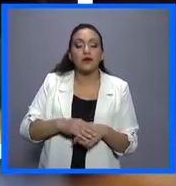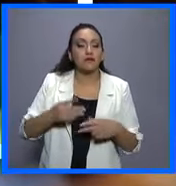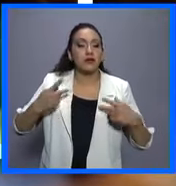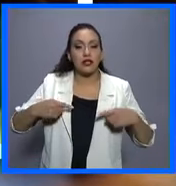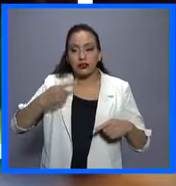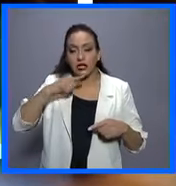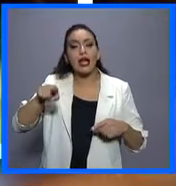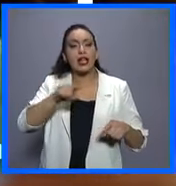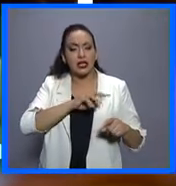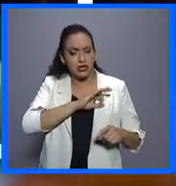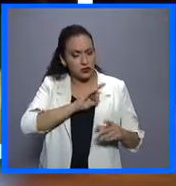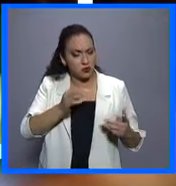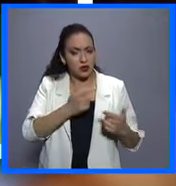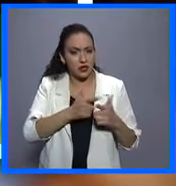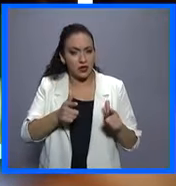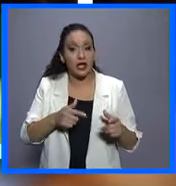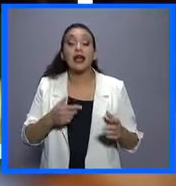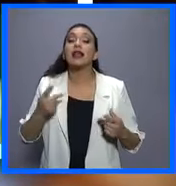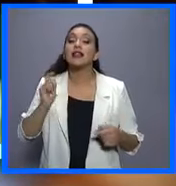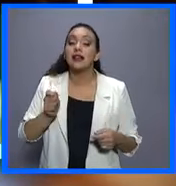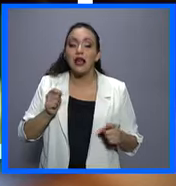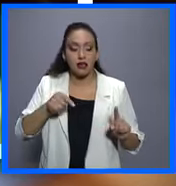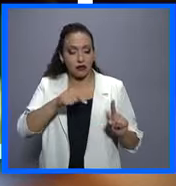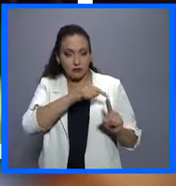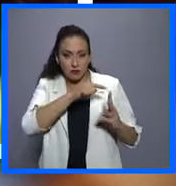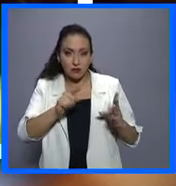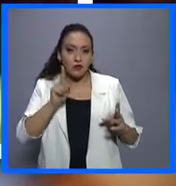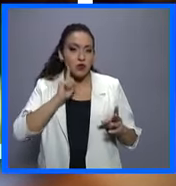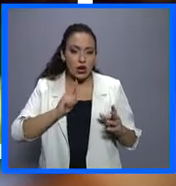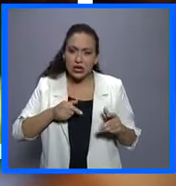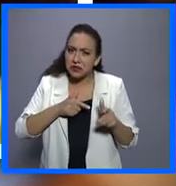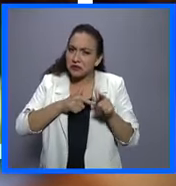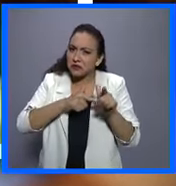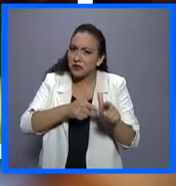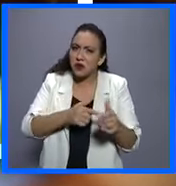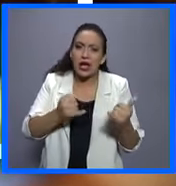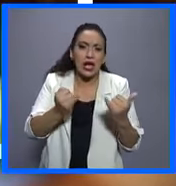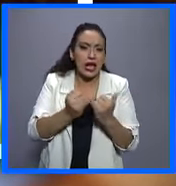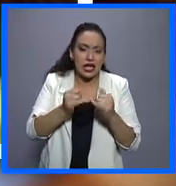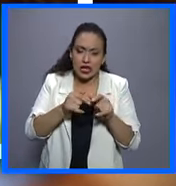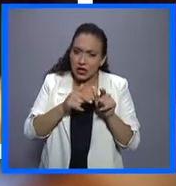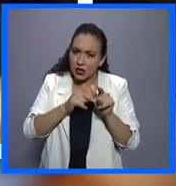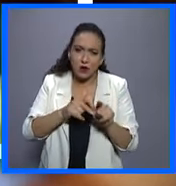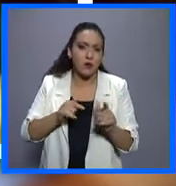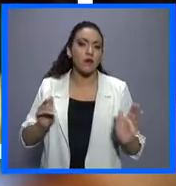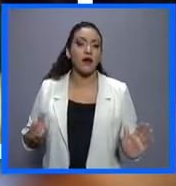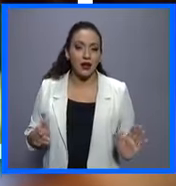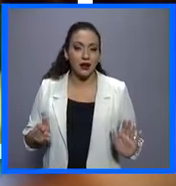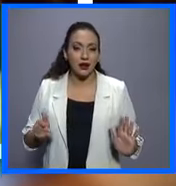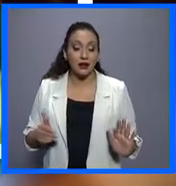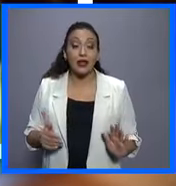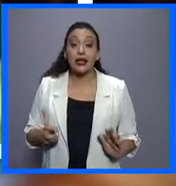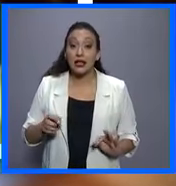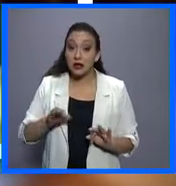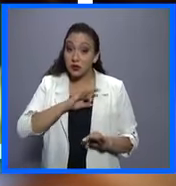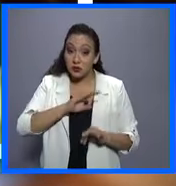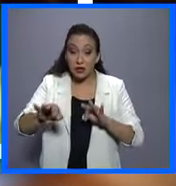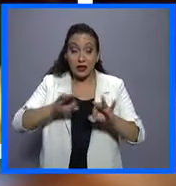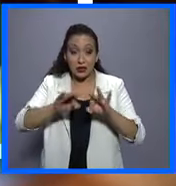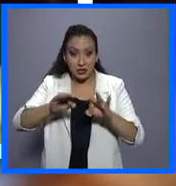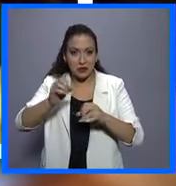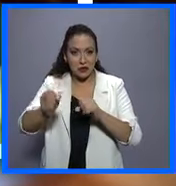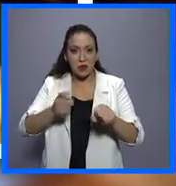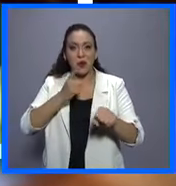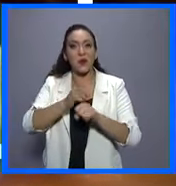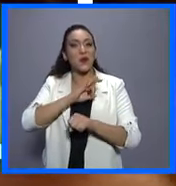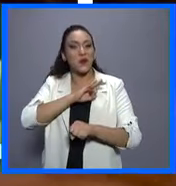quejosas, es decir, para que las cosas se mantengan en el estado que actualmente guardan y de esa manera se les permita